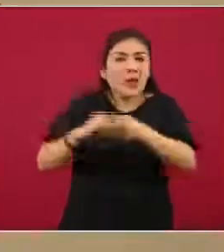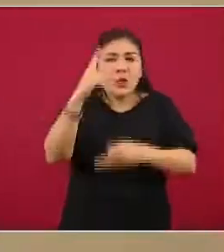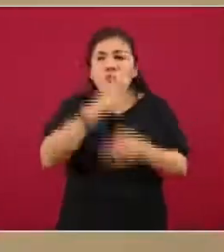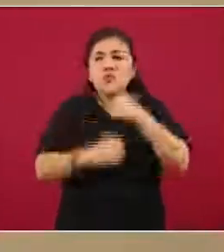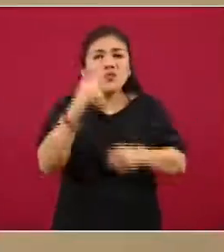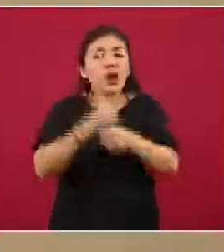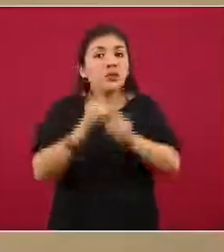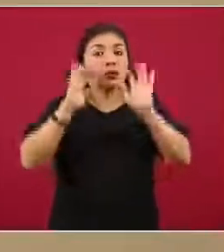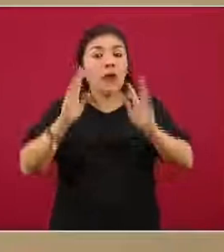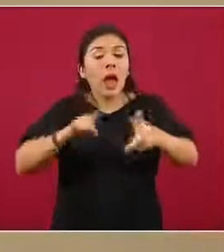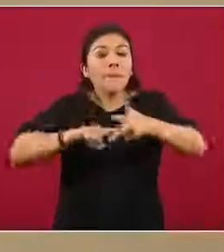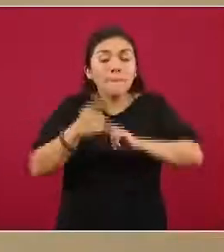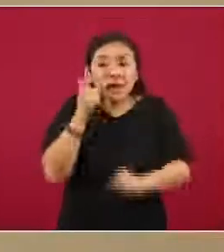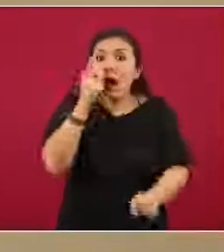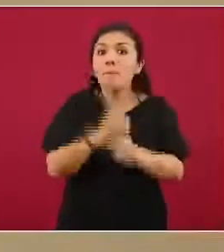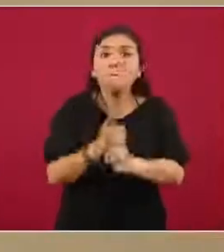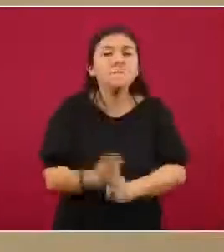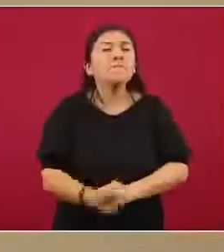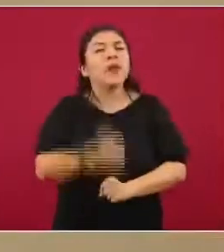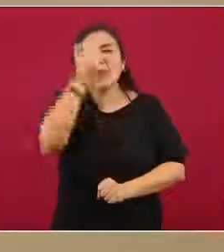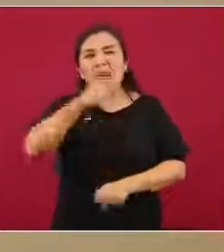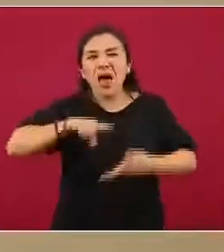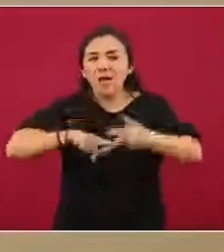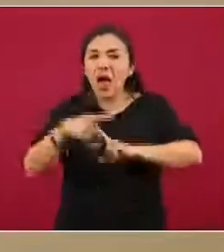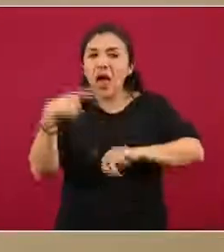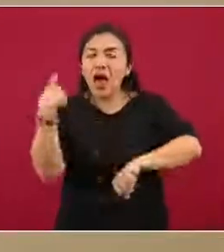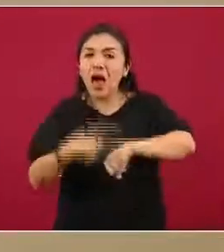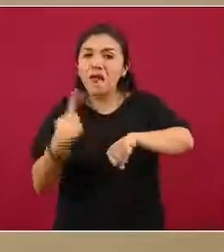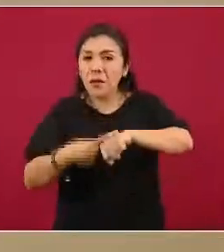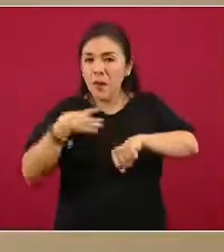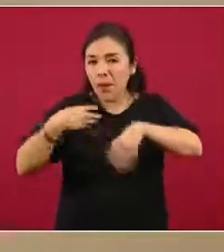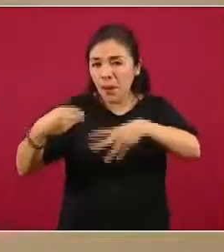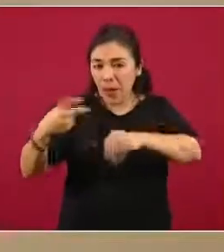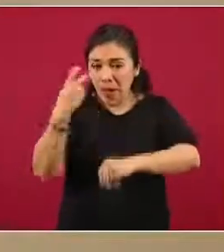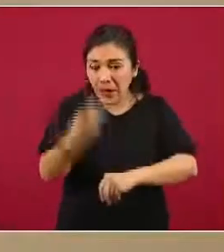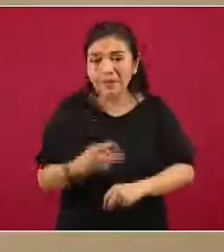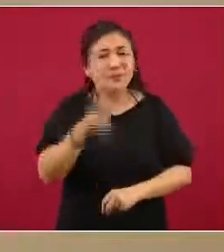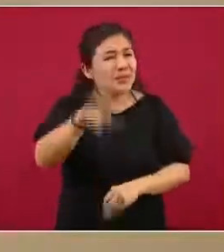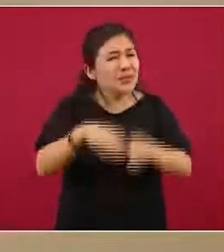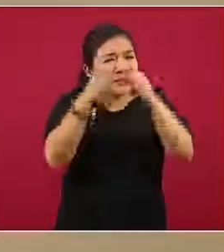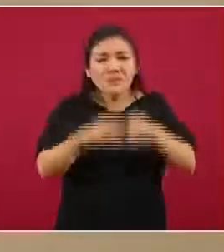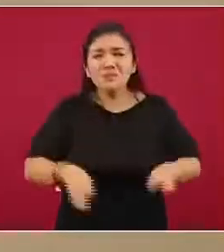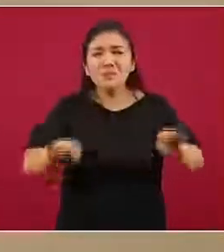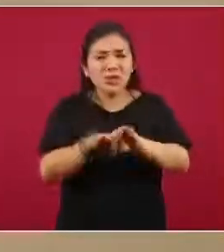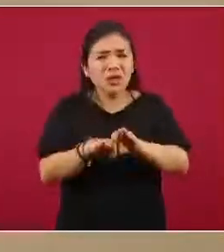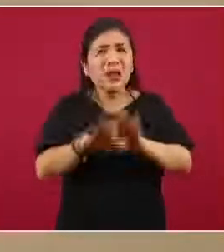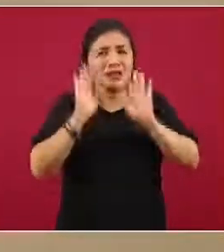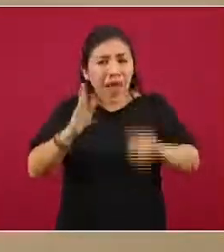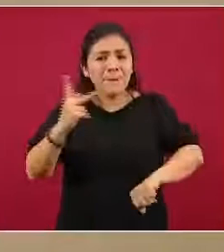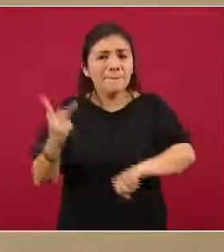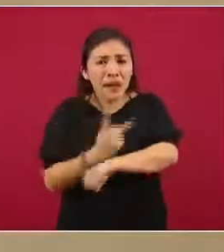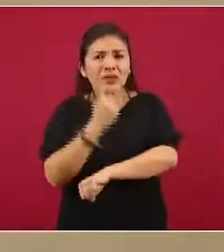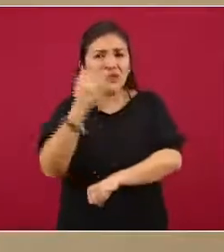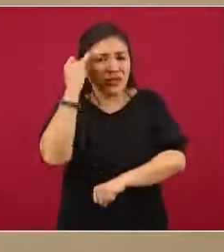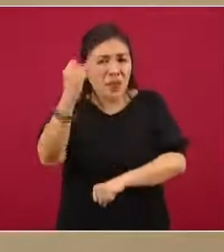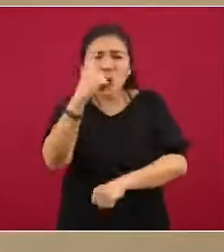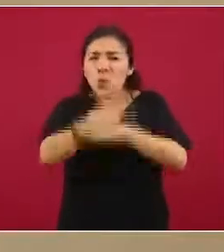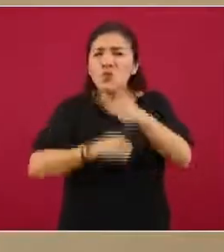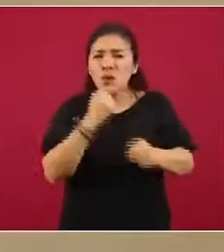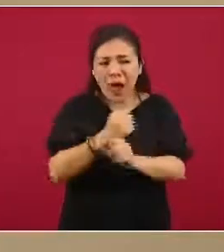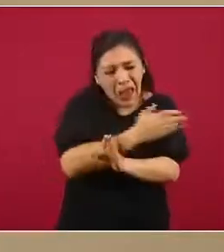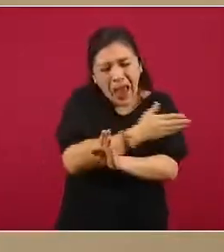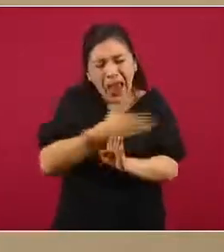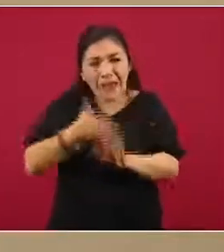que fue detectado, ¿no?, y que inició esta epidemia. Es muy importante que a pesar de que ya ha pasado prácticamente un